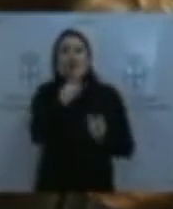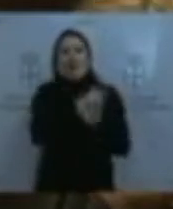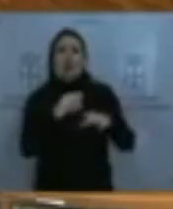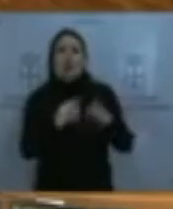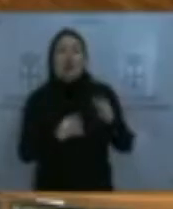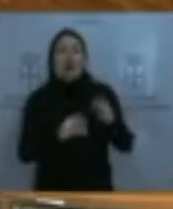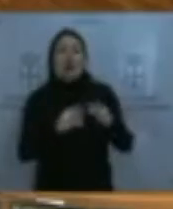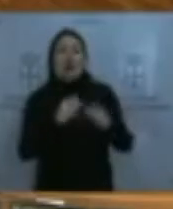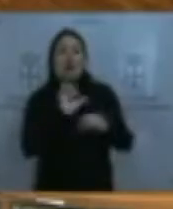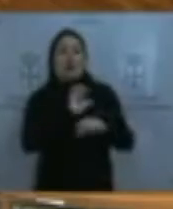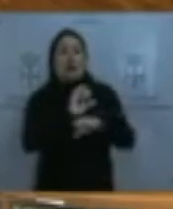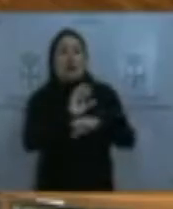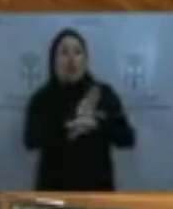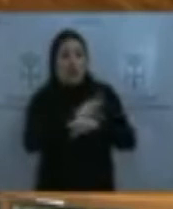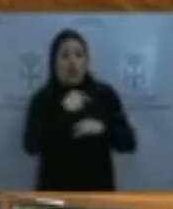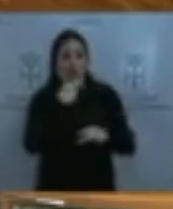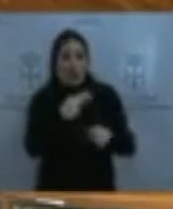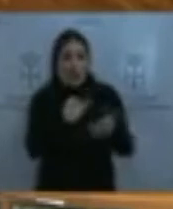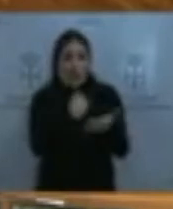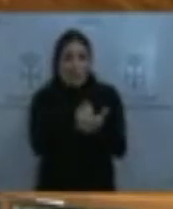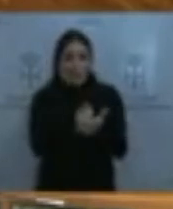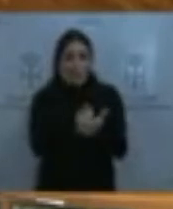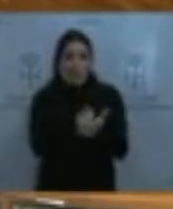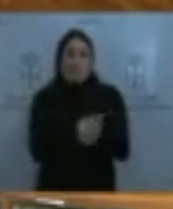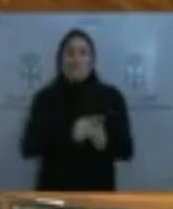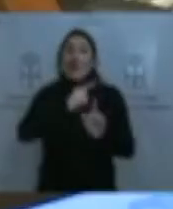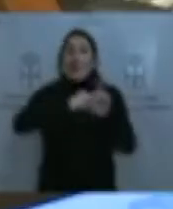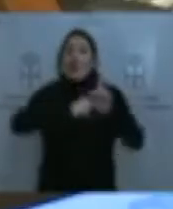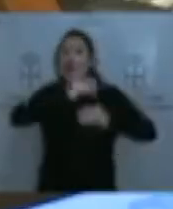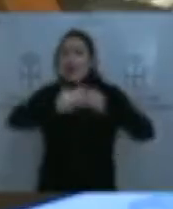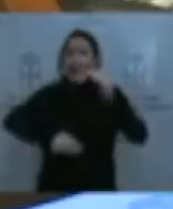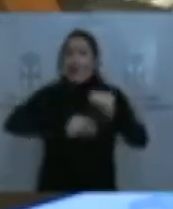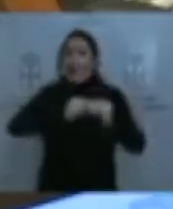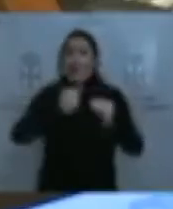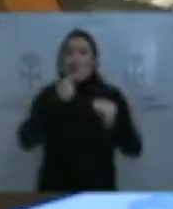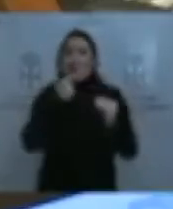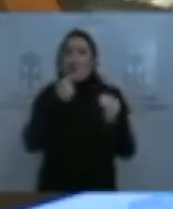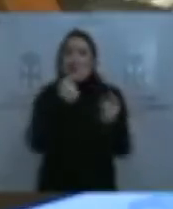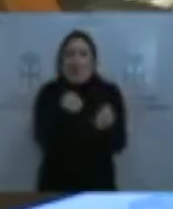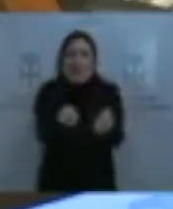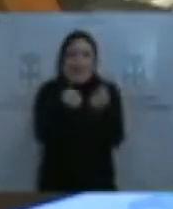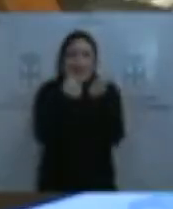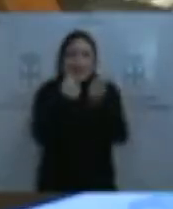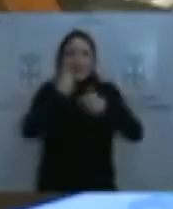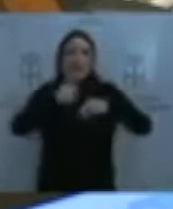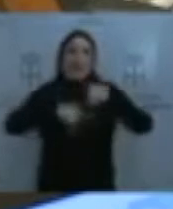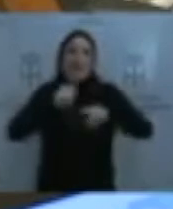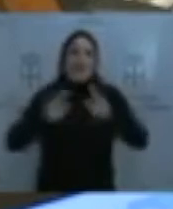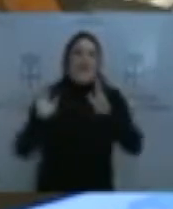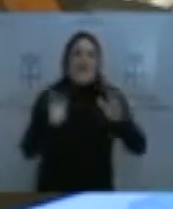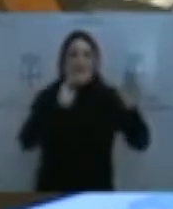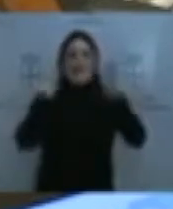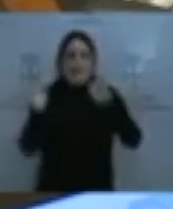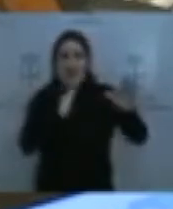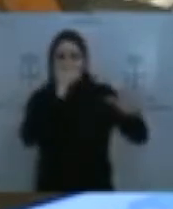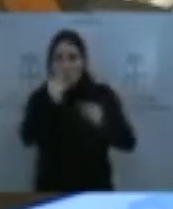2017? Sí, el grado de ejecución, bajísimo o no bajo, depende un poco también de la fase presupuestaria que